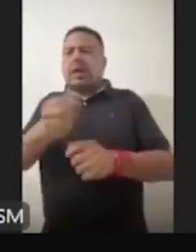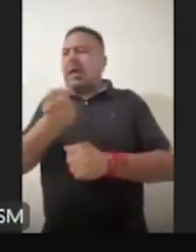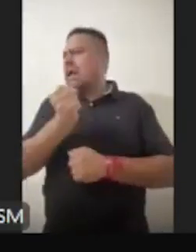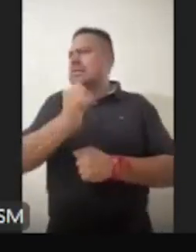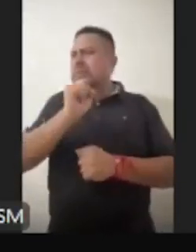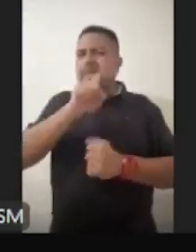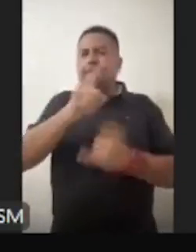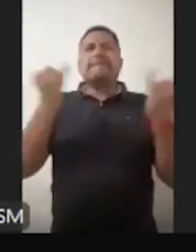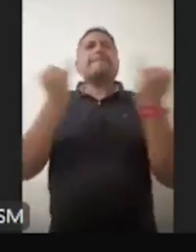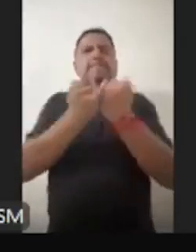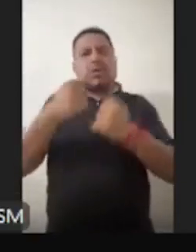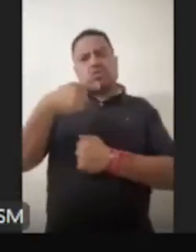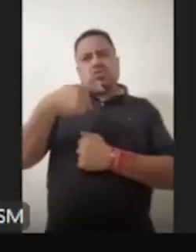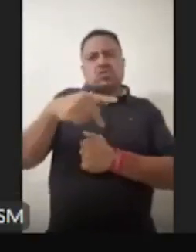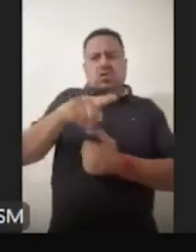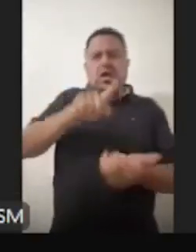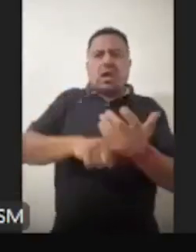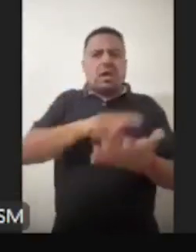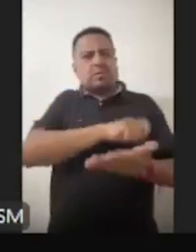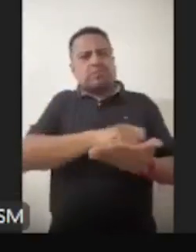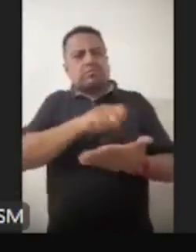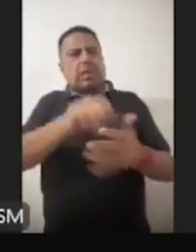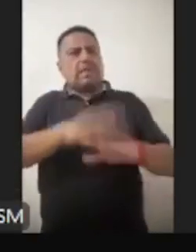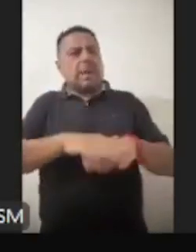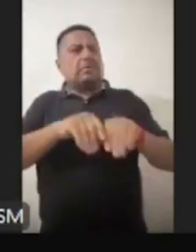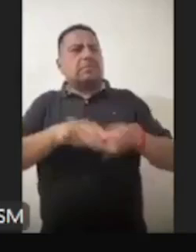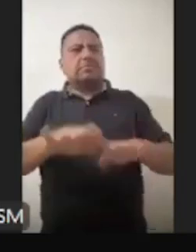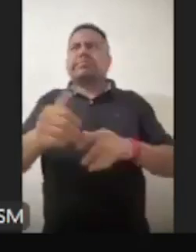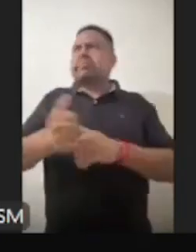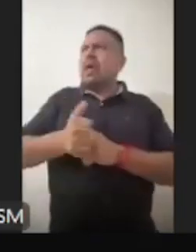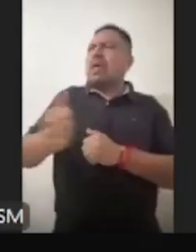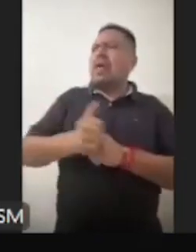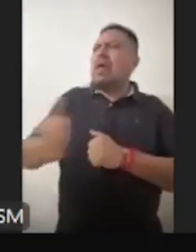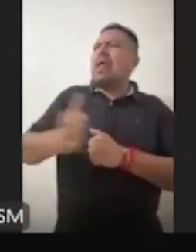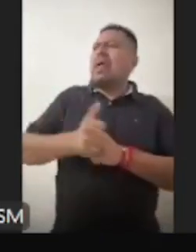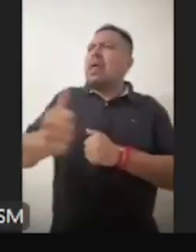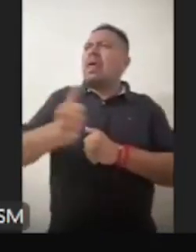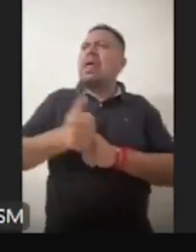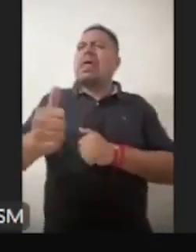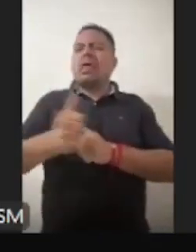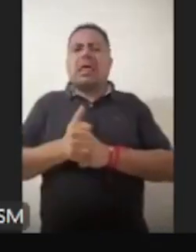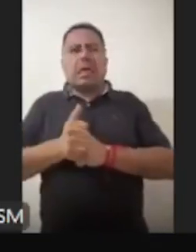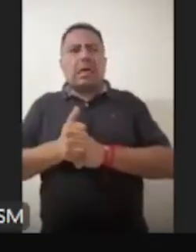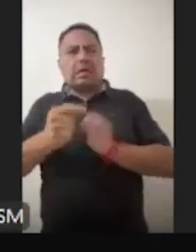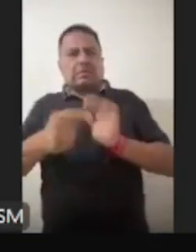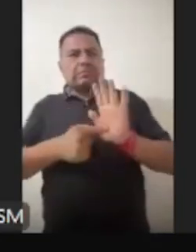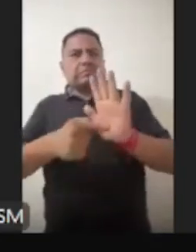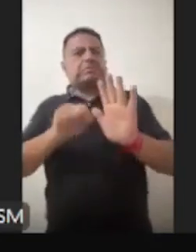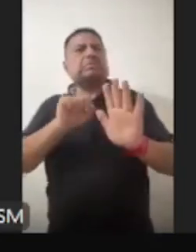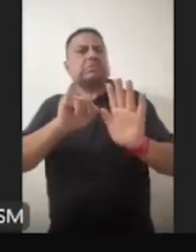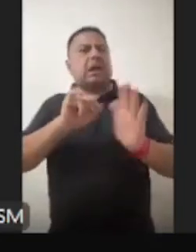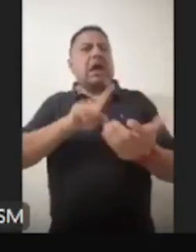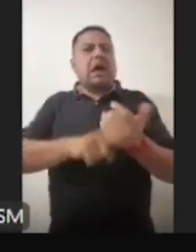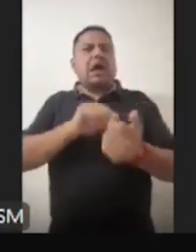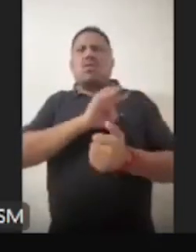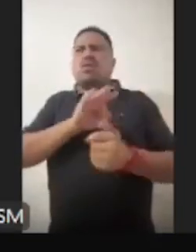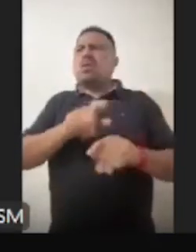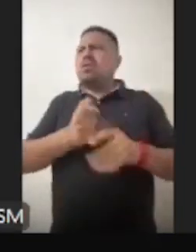sus propios medios adquirió propaganda y realizó traslados con motivo de la campaña, lo cual deja ver que estuvo en actitud de realizar su